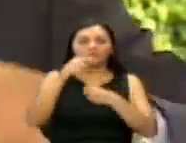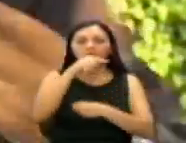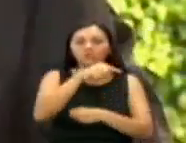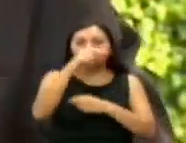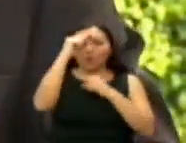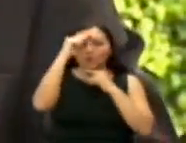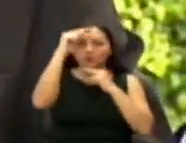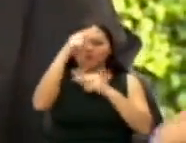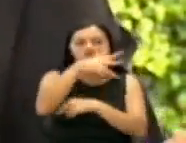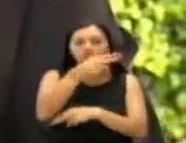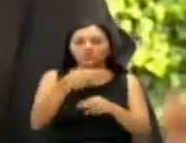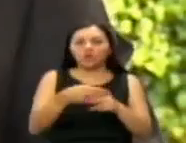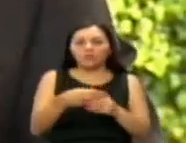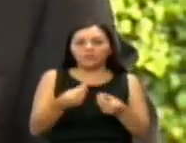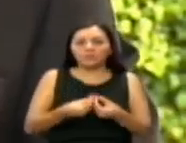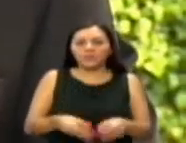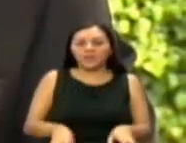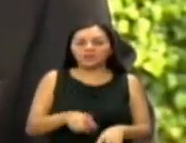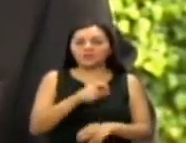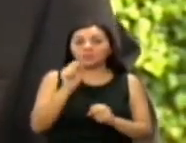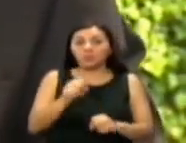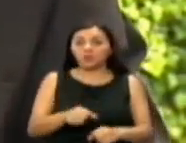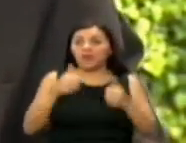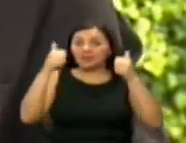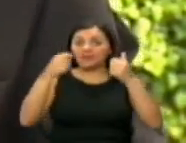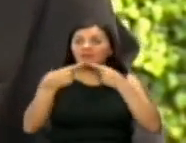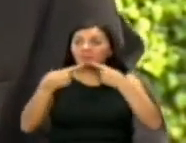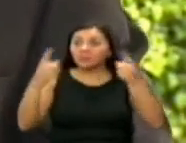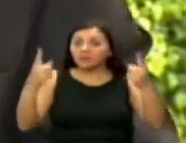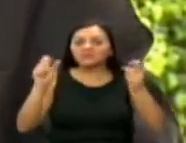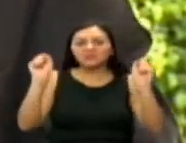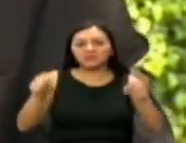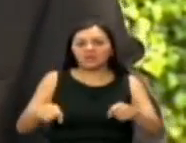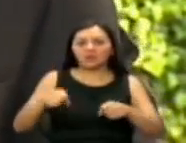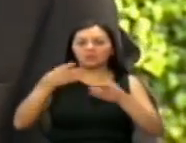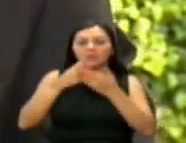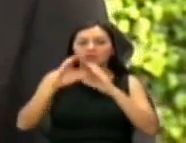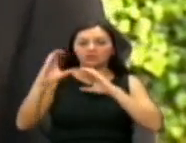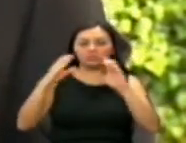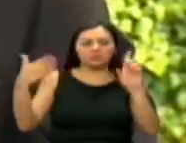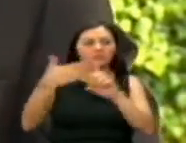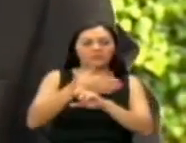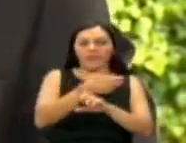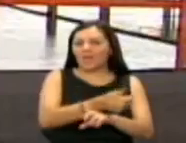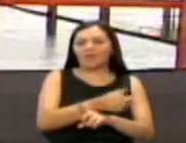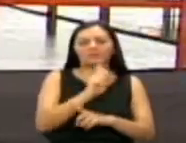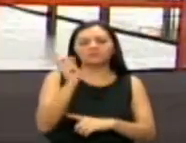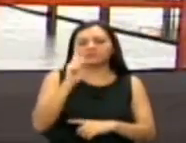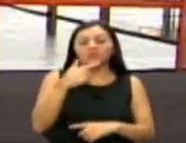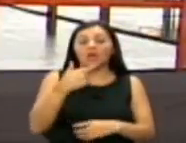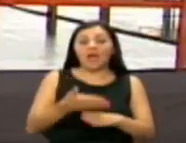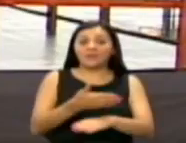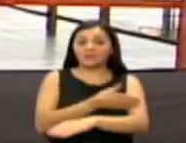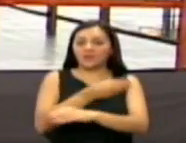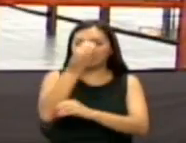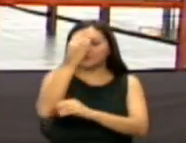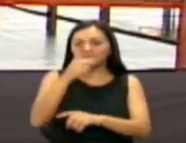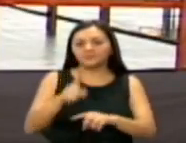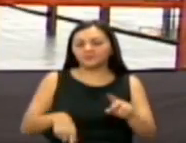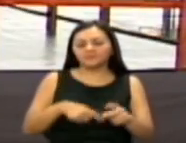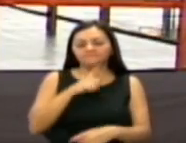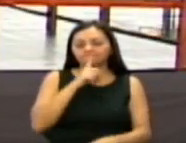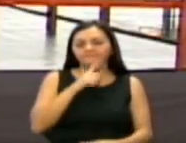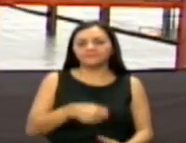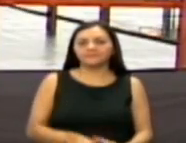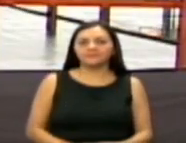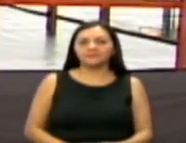prestigio de cualquier candidato que anticipe la Revolución Ciudadana. Por eso, por estrategia política, no lo podemos anticipar. Una vez más. Hay, y bastante. Una vez más, buenos